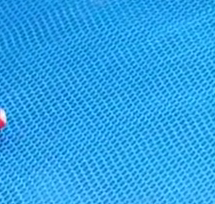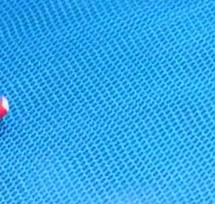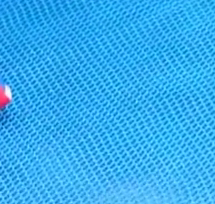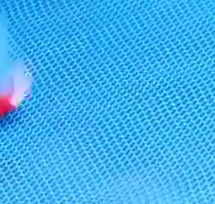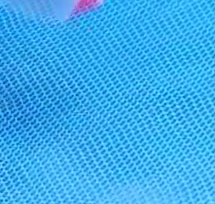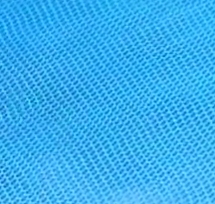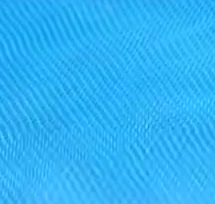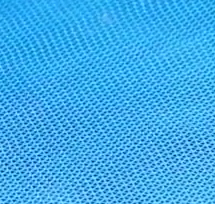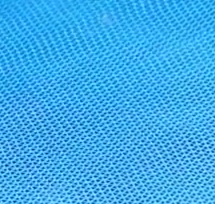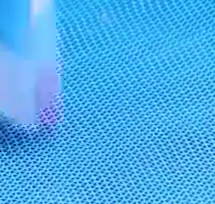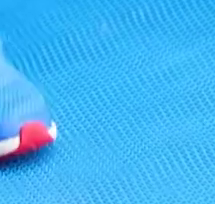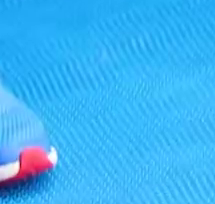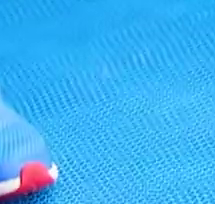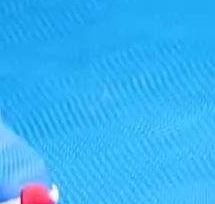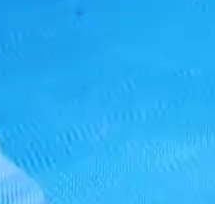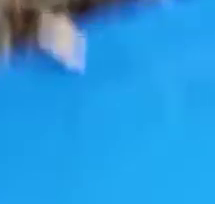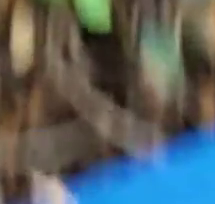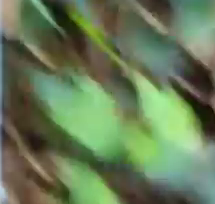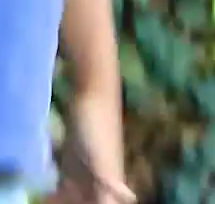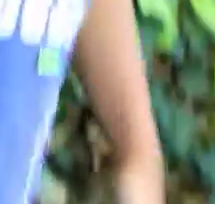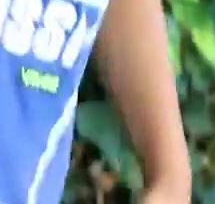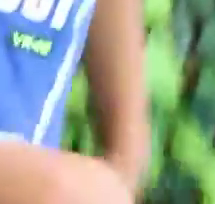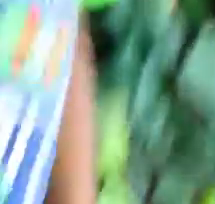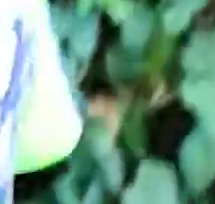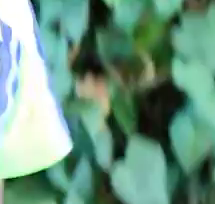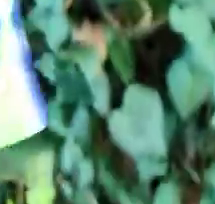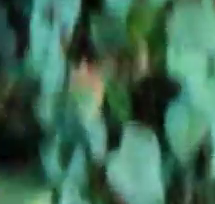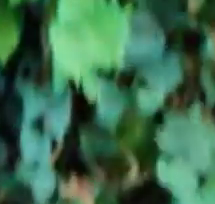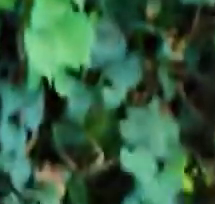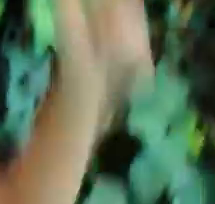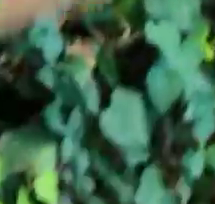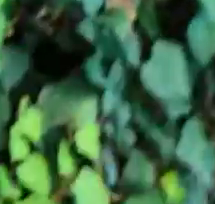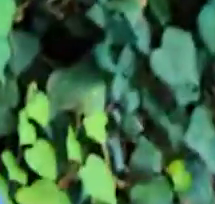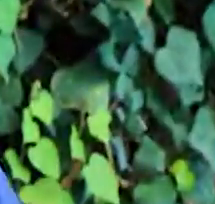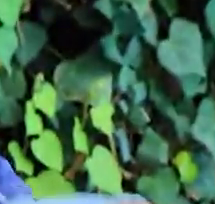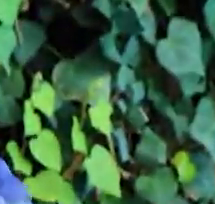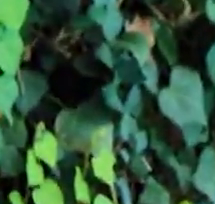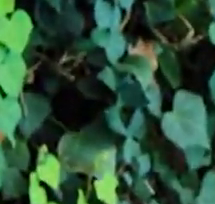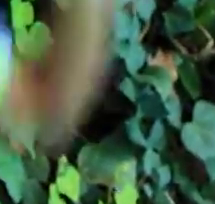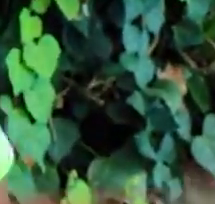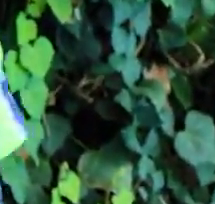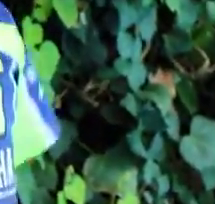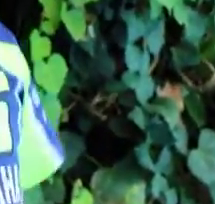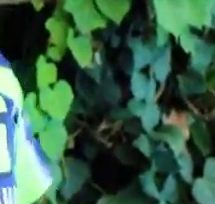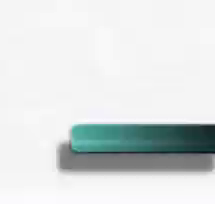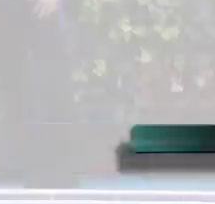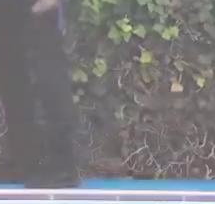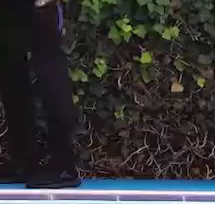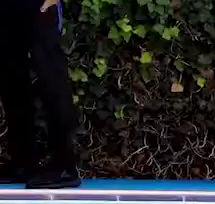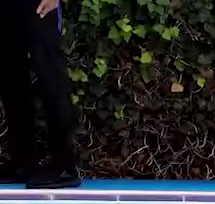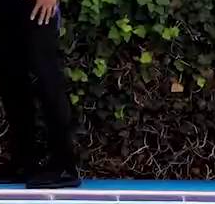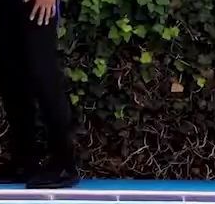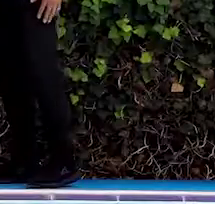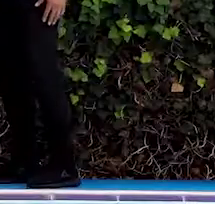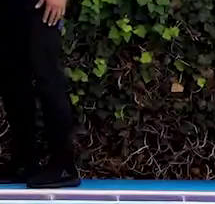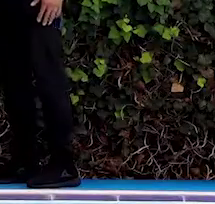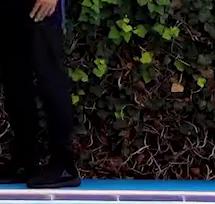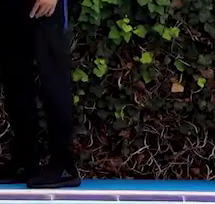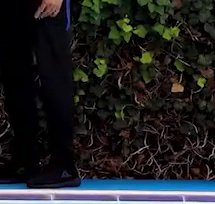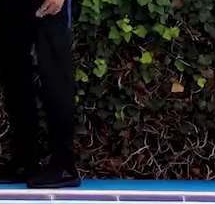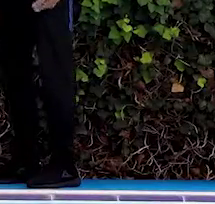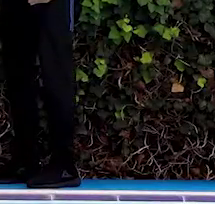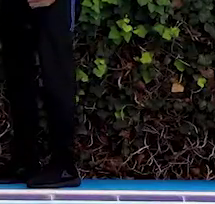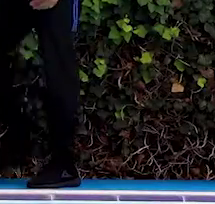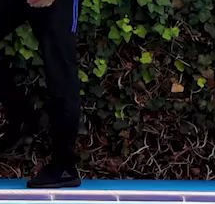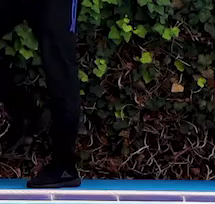Acuérdense que es la rodilla que se levanta, la mano del mismo lado se estira. Ahora vamos a hacer una marcha